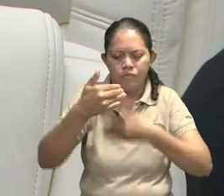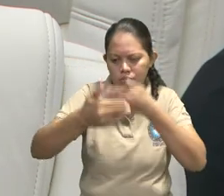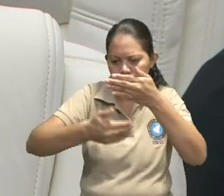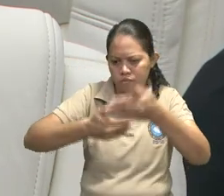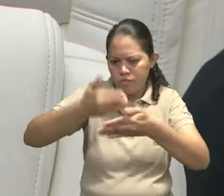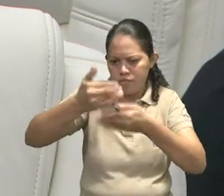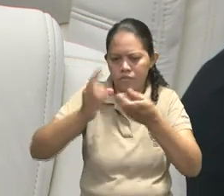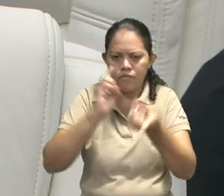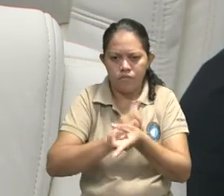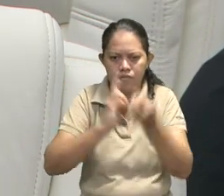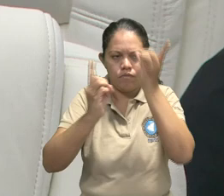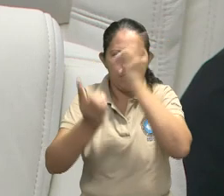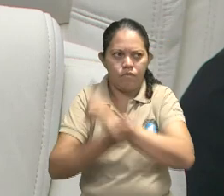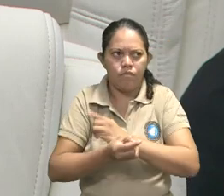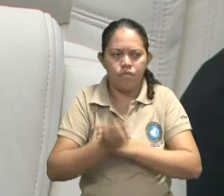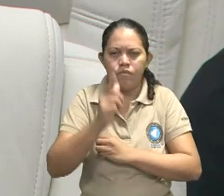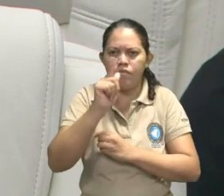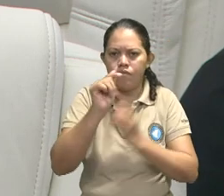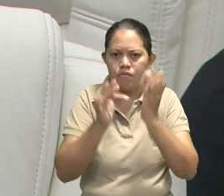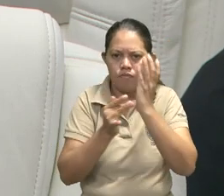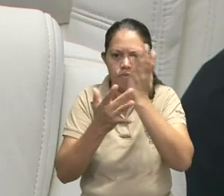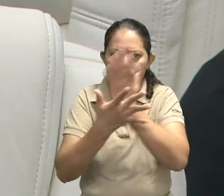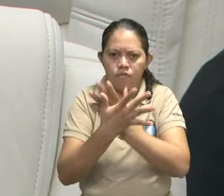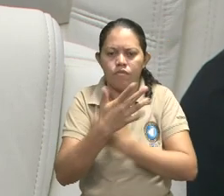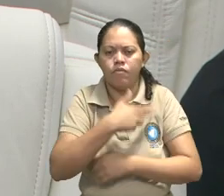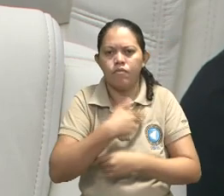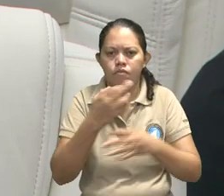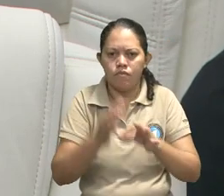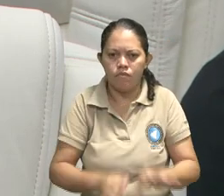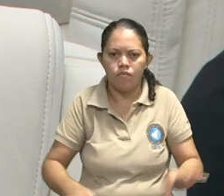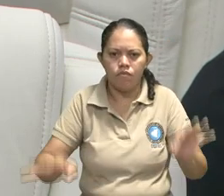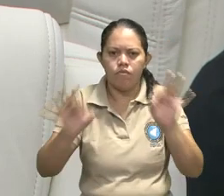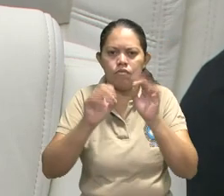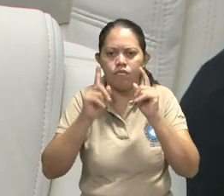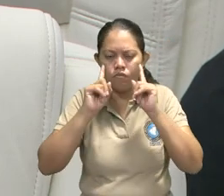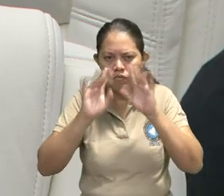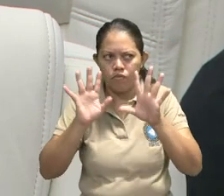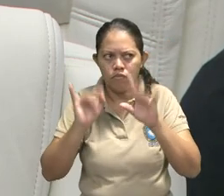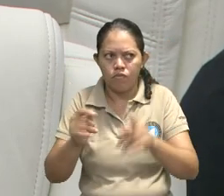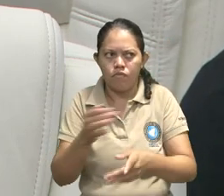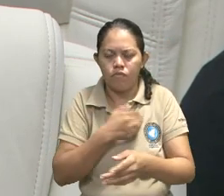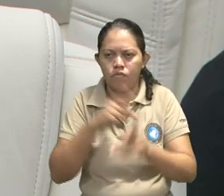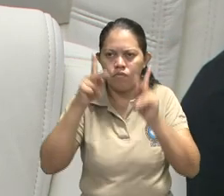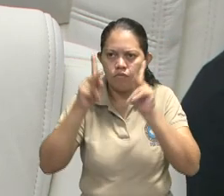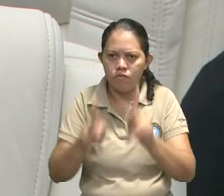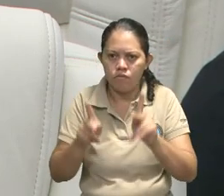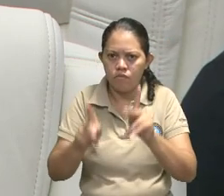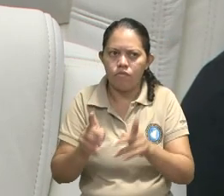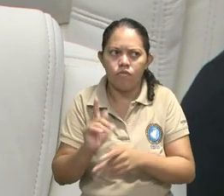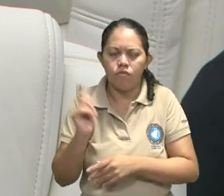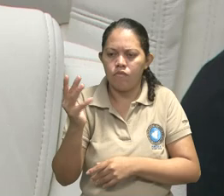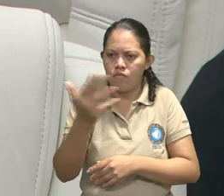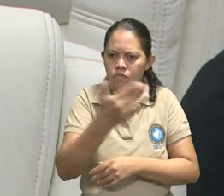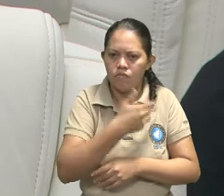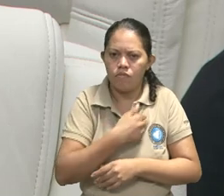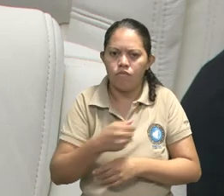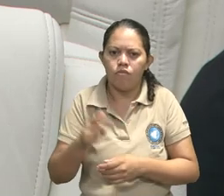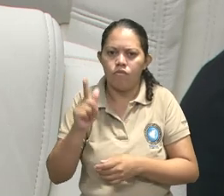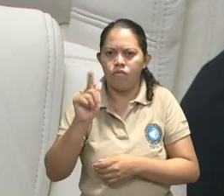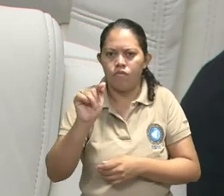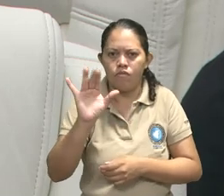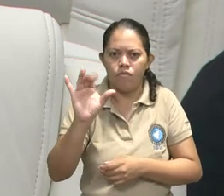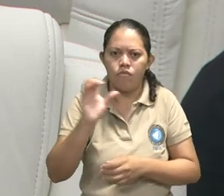de transformación digital, en la seguridad de los usuarios y usuarias de todo el sector